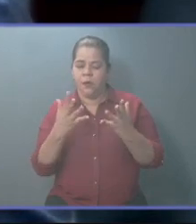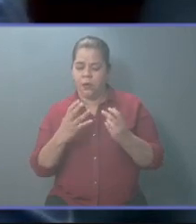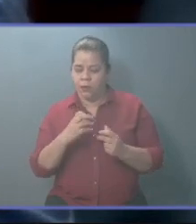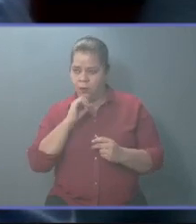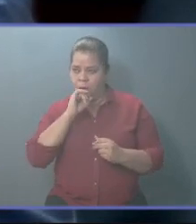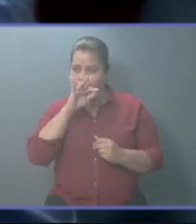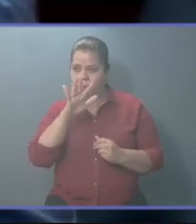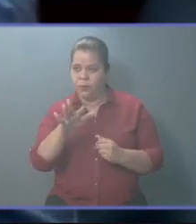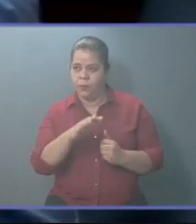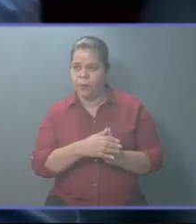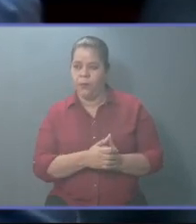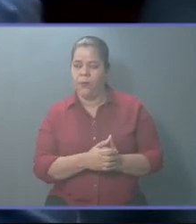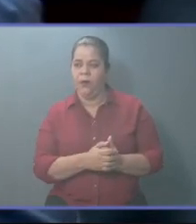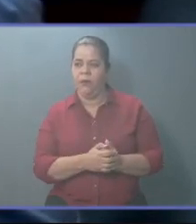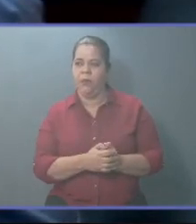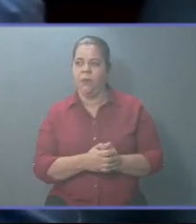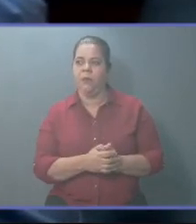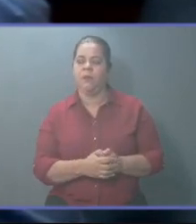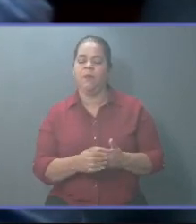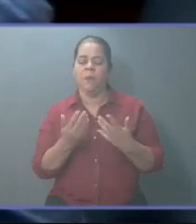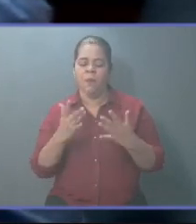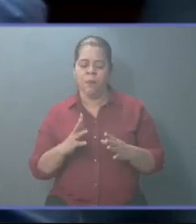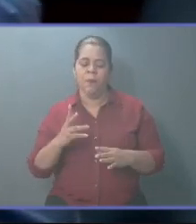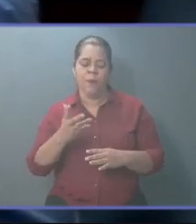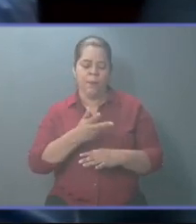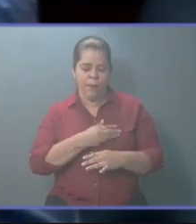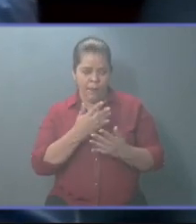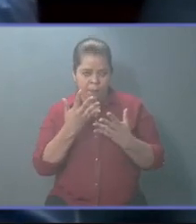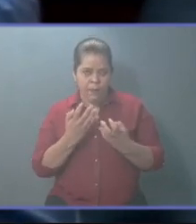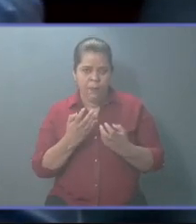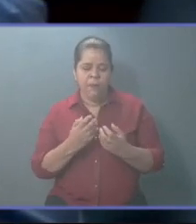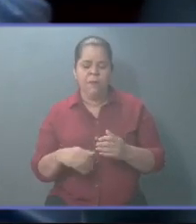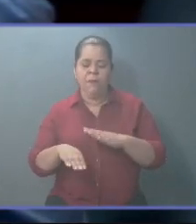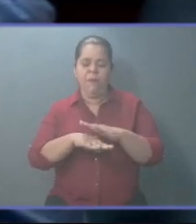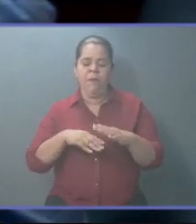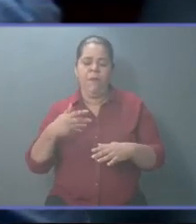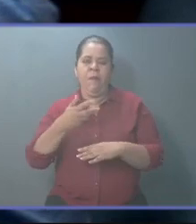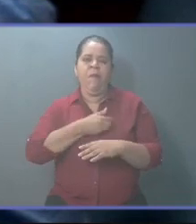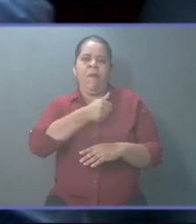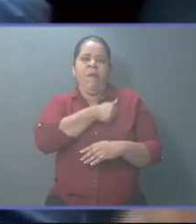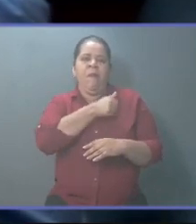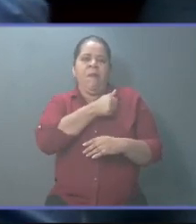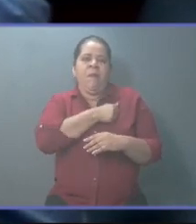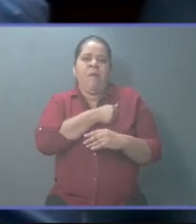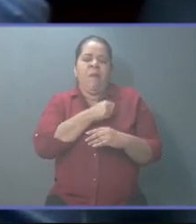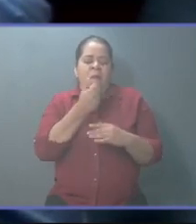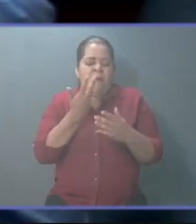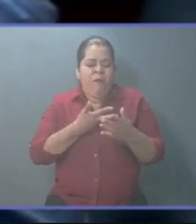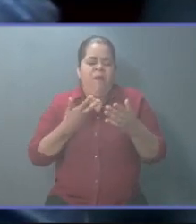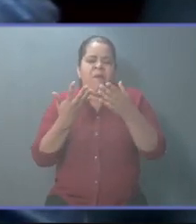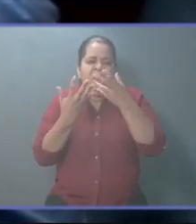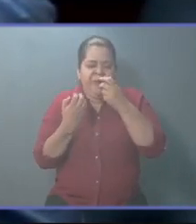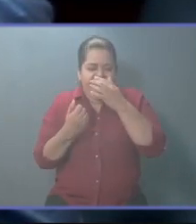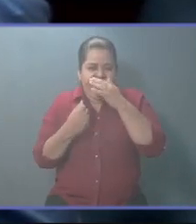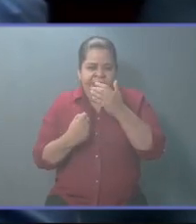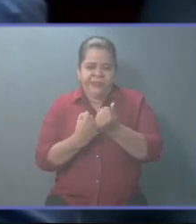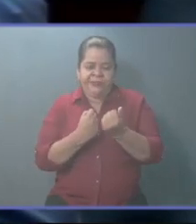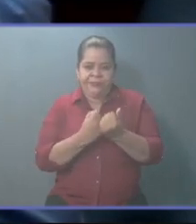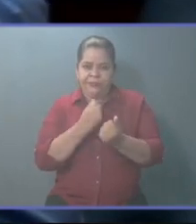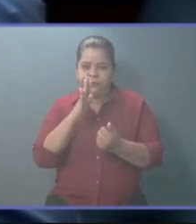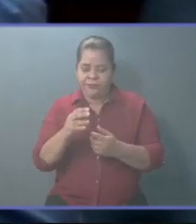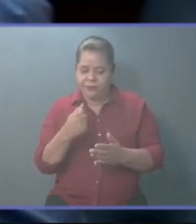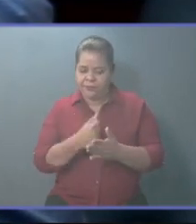que en lo que esté a nuestro alcance y en el marco de nuestras competencias estaremos acompañando su esfuerzo